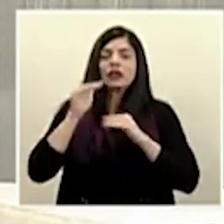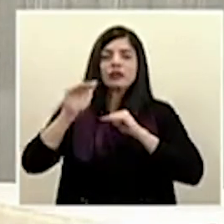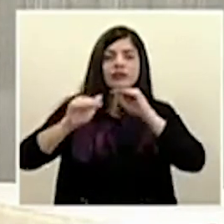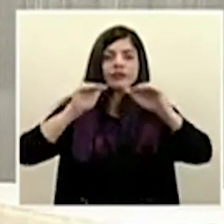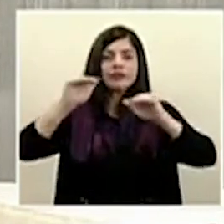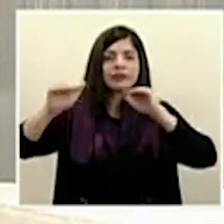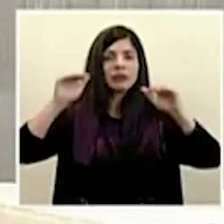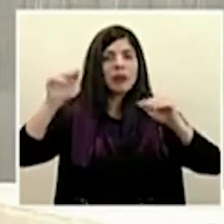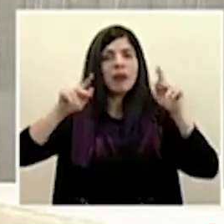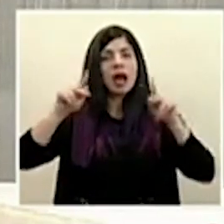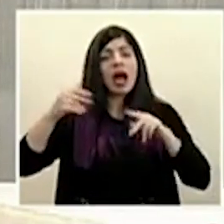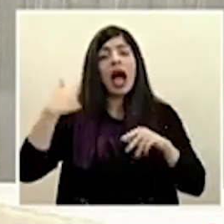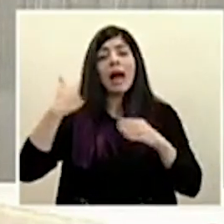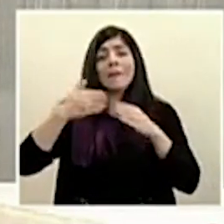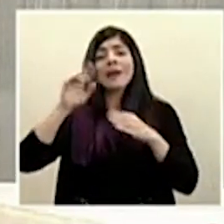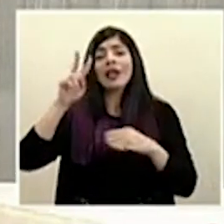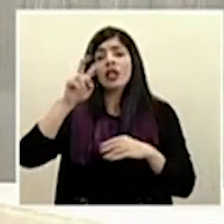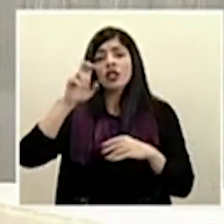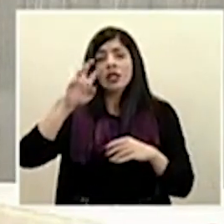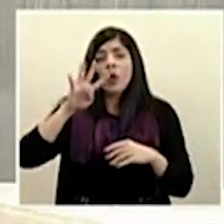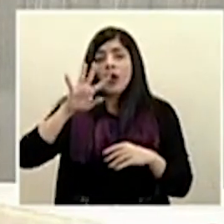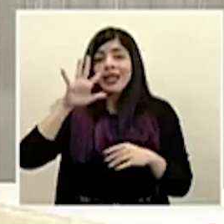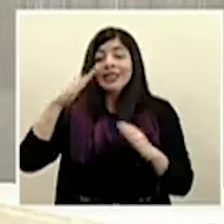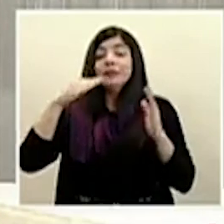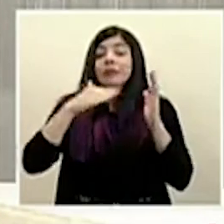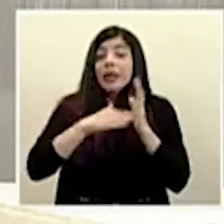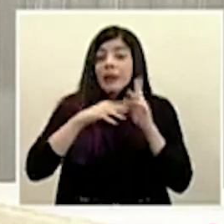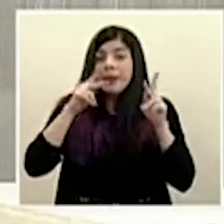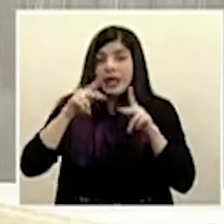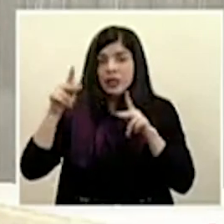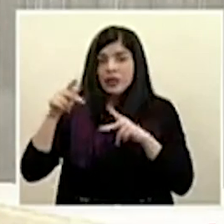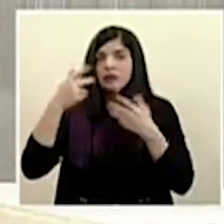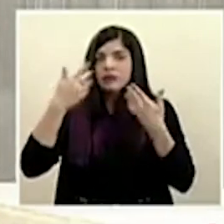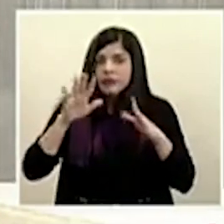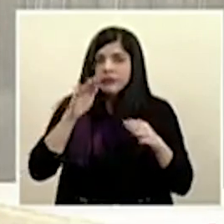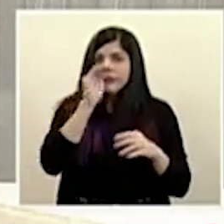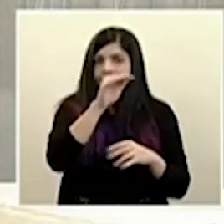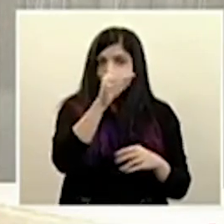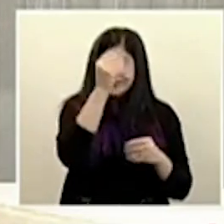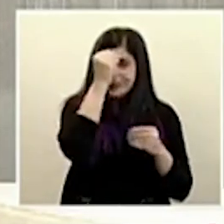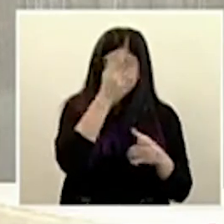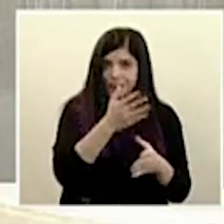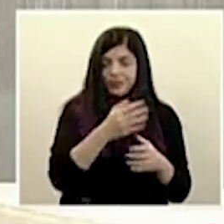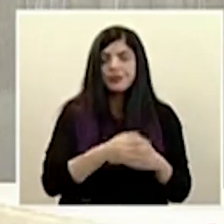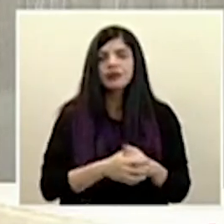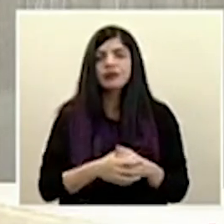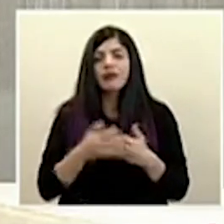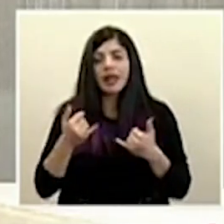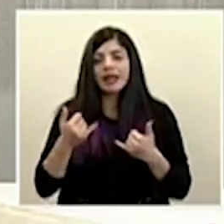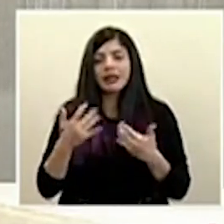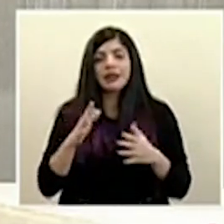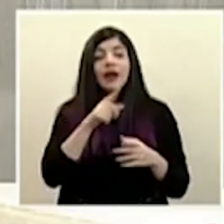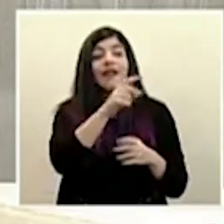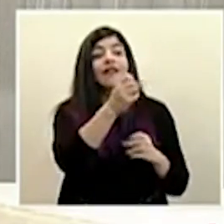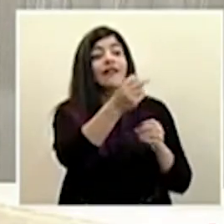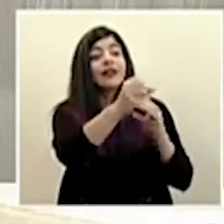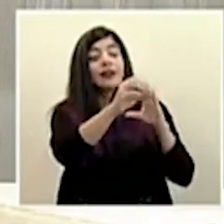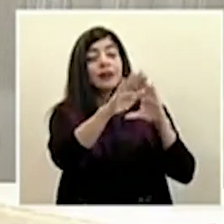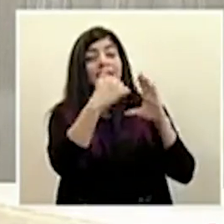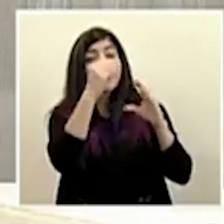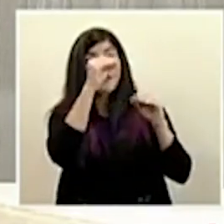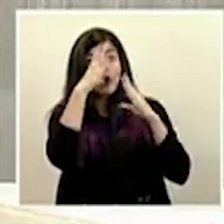notificaciones. Tenemos más de 245 mil personas que ya han sido notificadas de que hemos recibido la